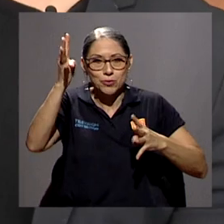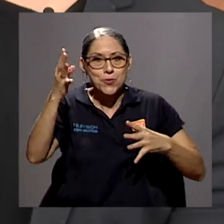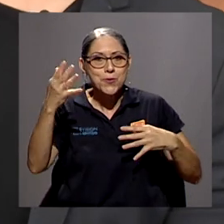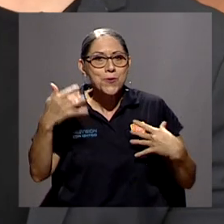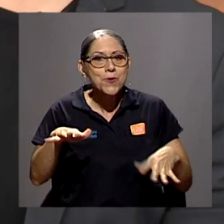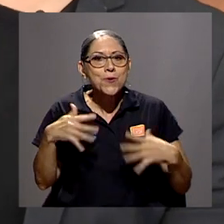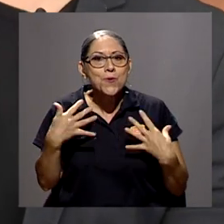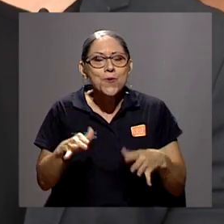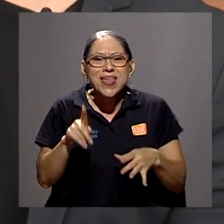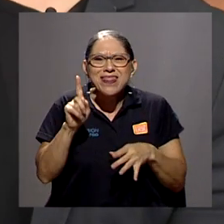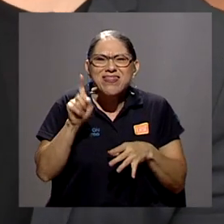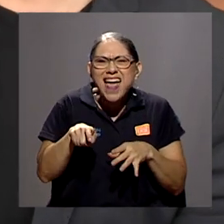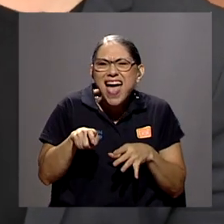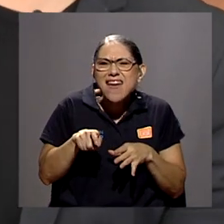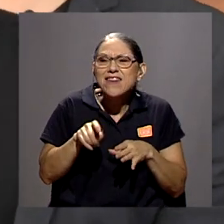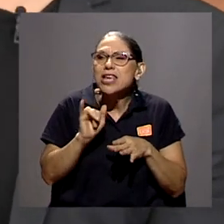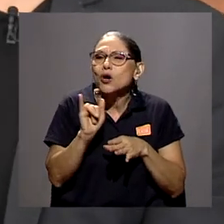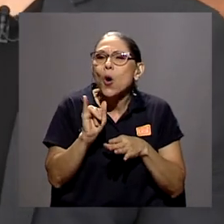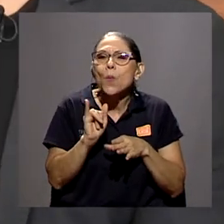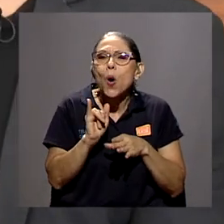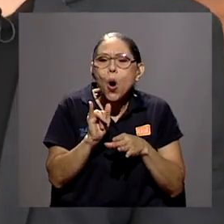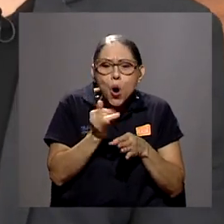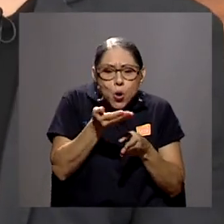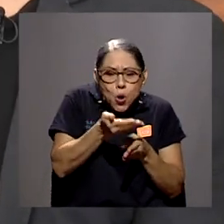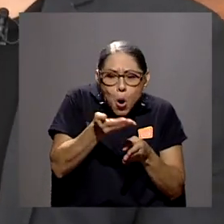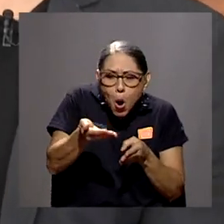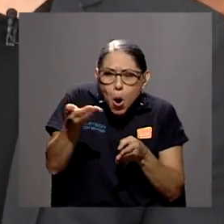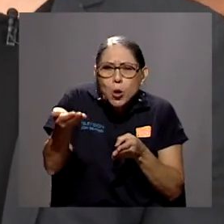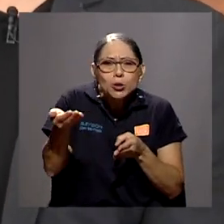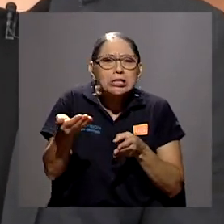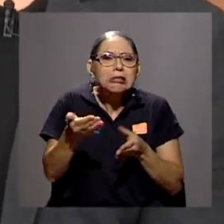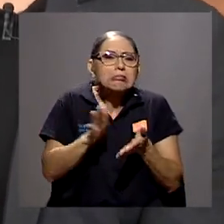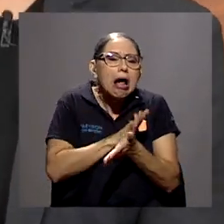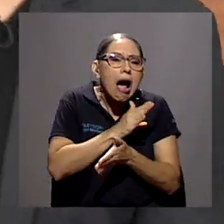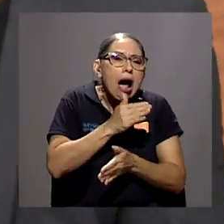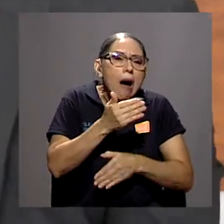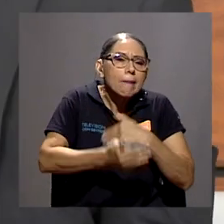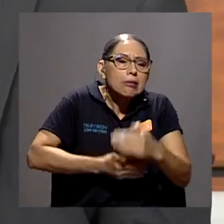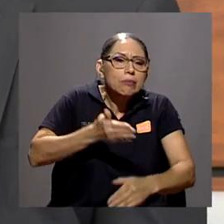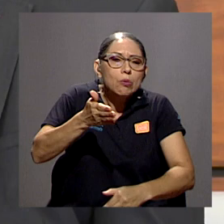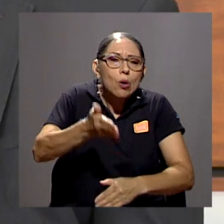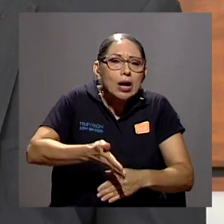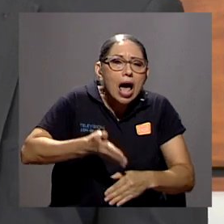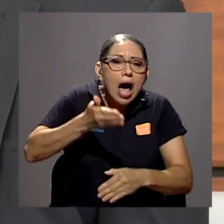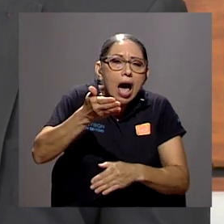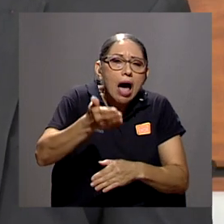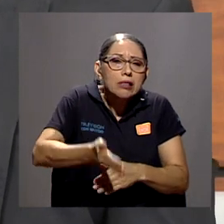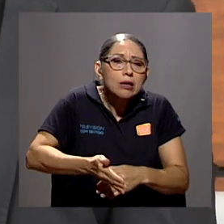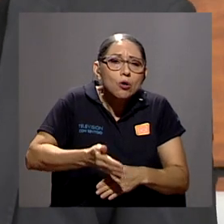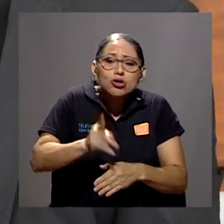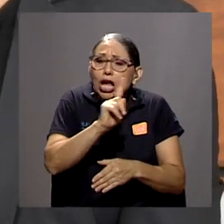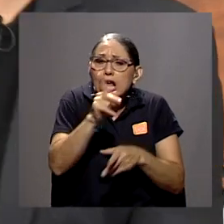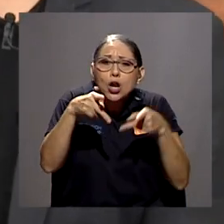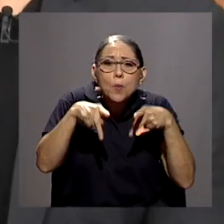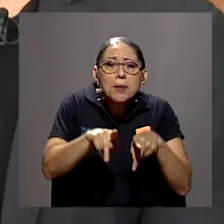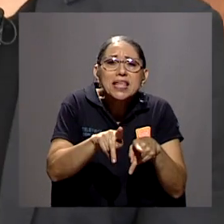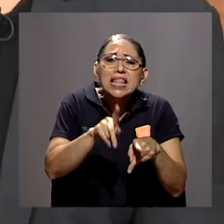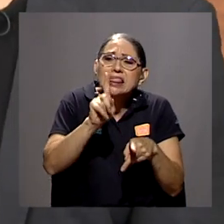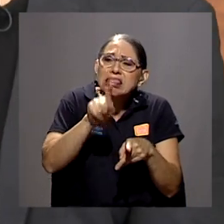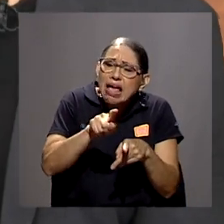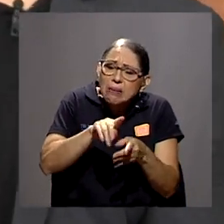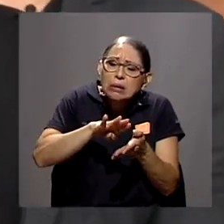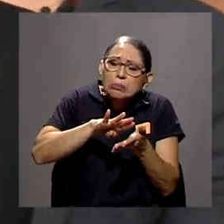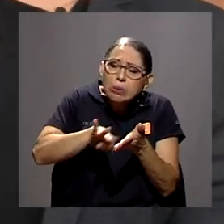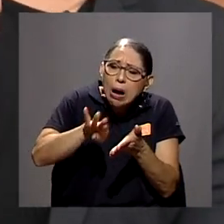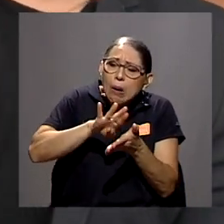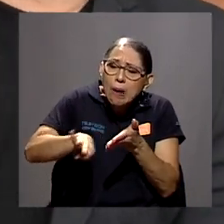limando hay quien lijando los pequeños detalles burocráticos que no permiten eso y hay que hacerle ver a los